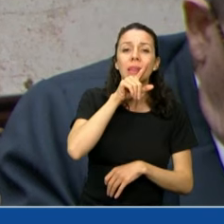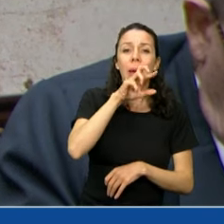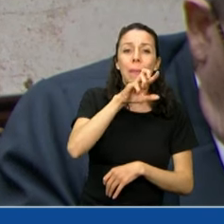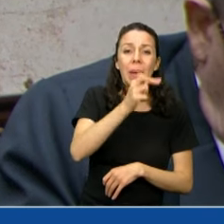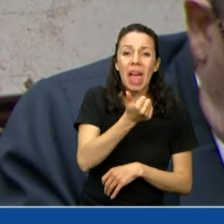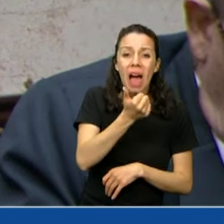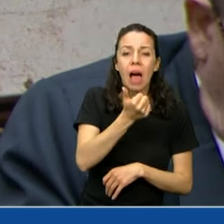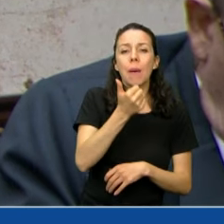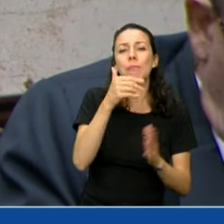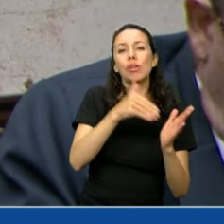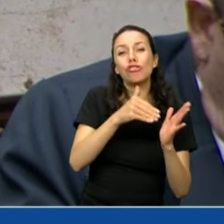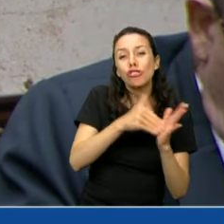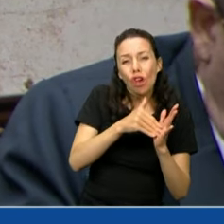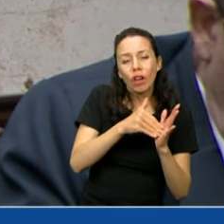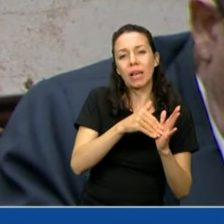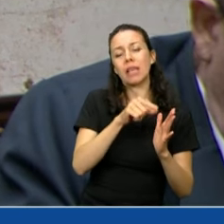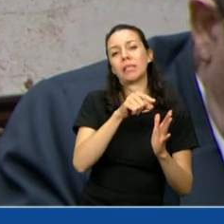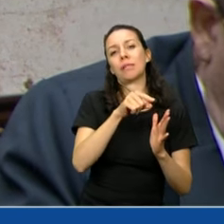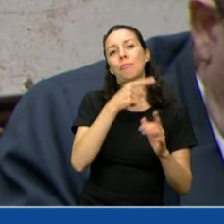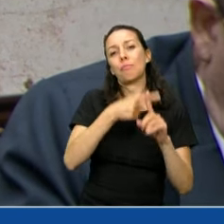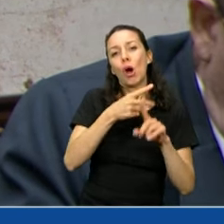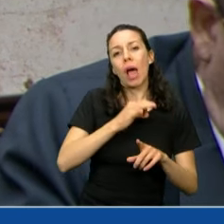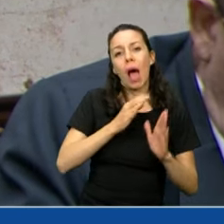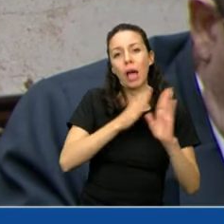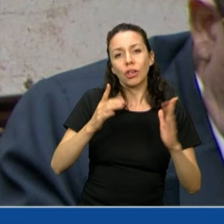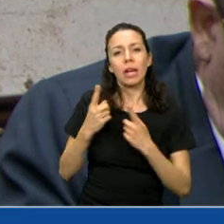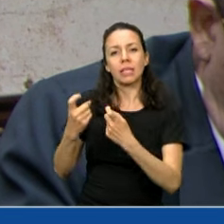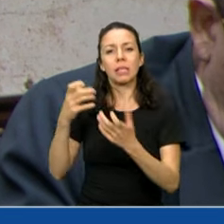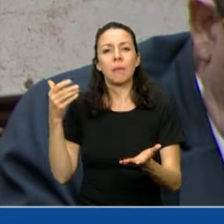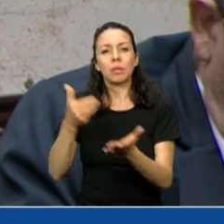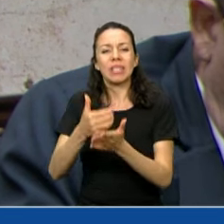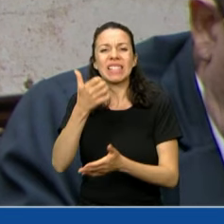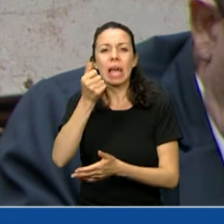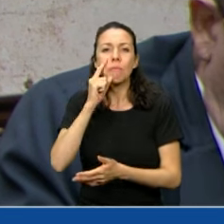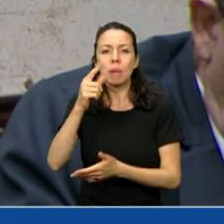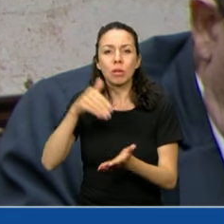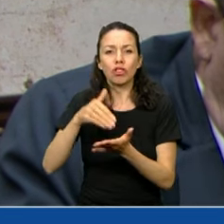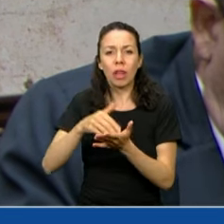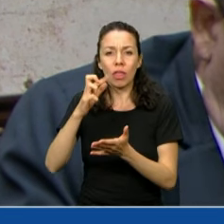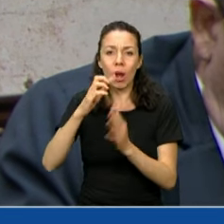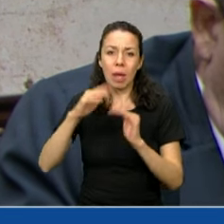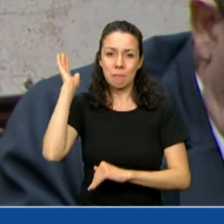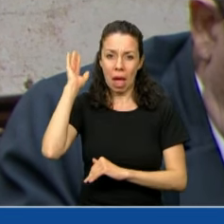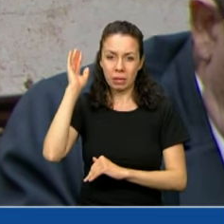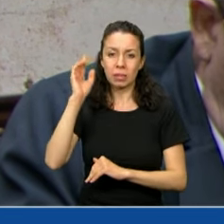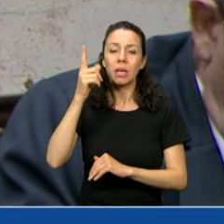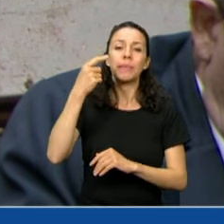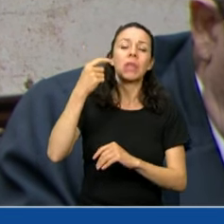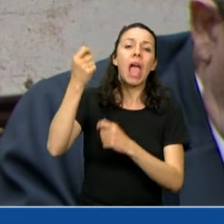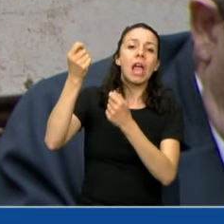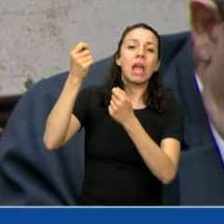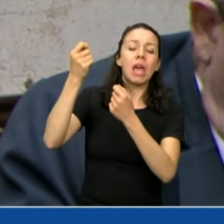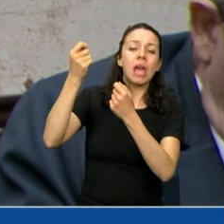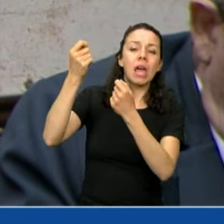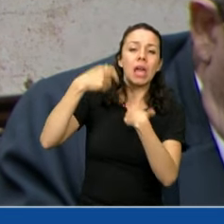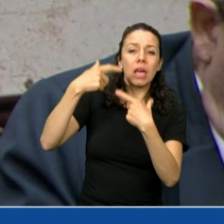gnl por año supone una inversión de más de 6,000 millones de dó exportaciones por más de